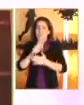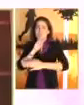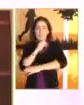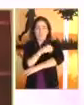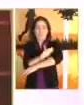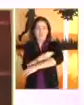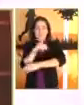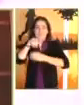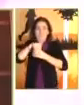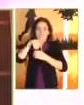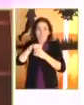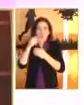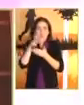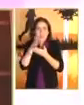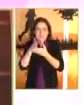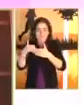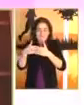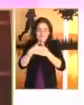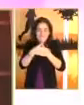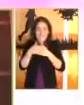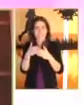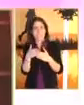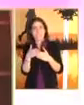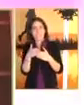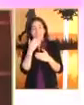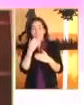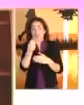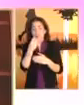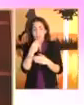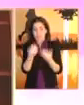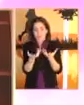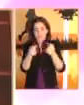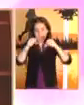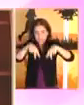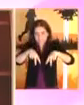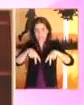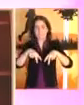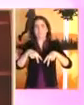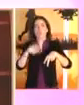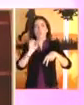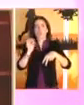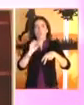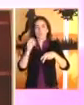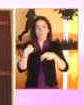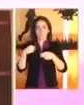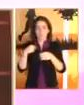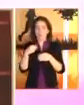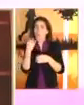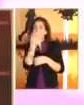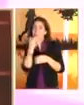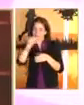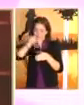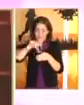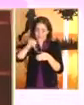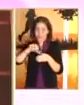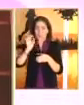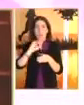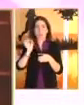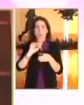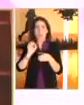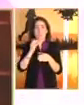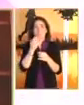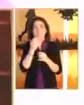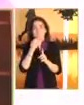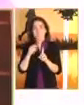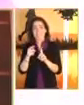unas precauciones. Aquel pescado que se vaya a consumir crudo, escabechado, pues por ejemplo nuestros boquerones tradicionales, tiene